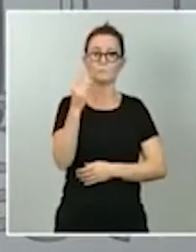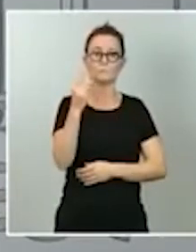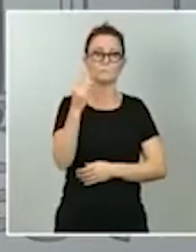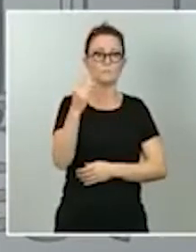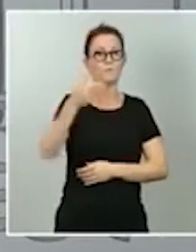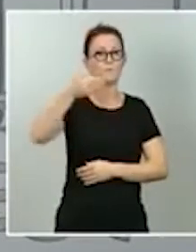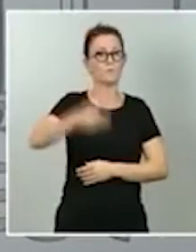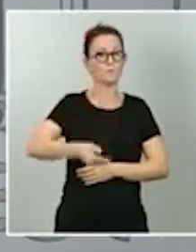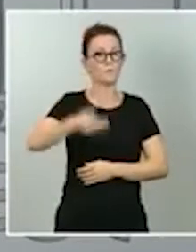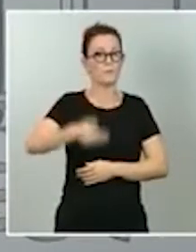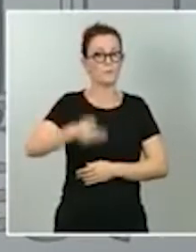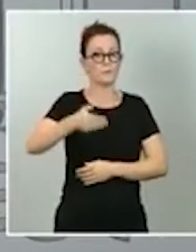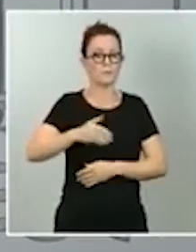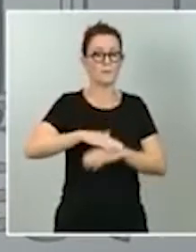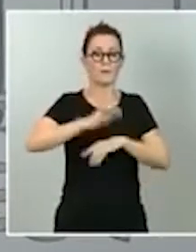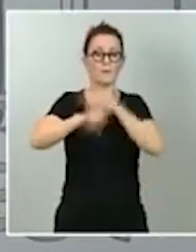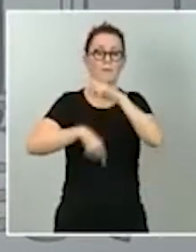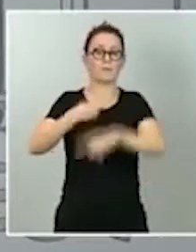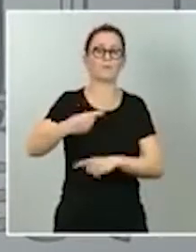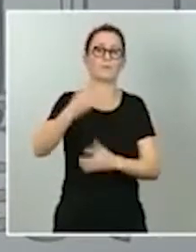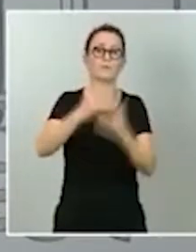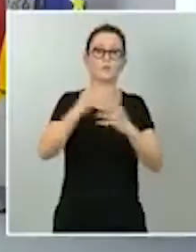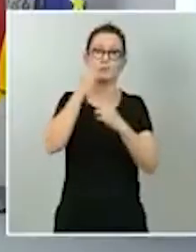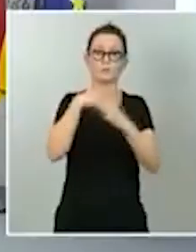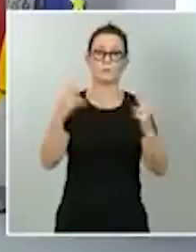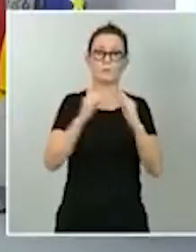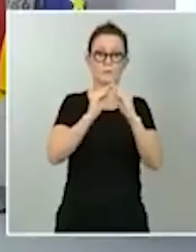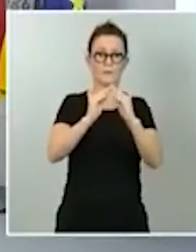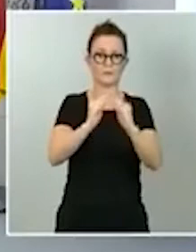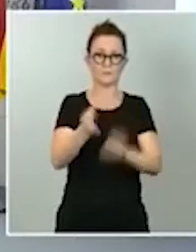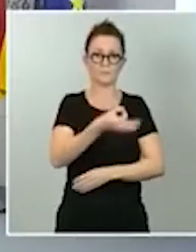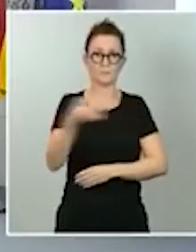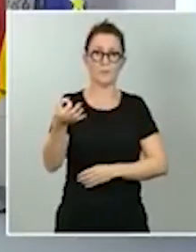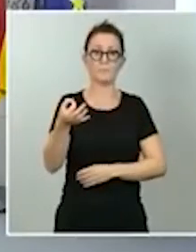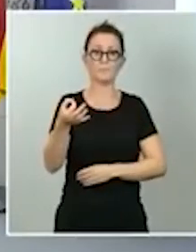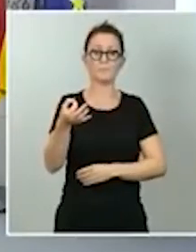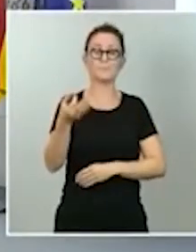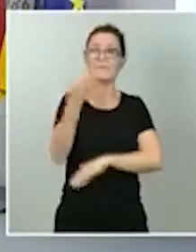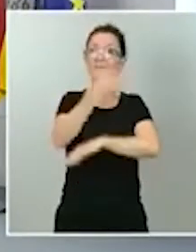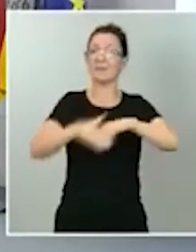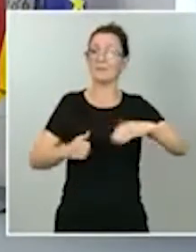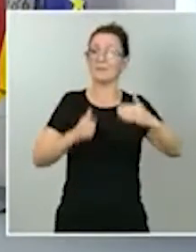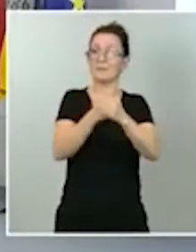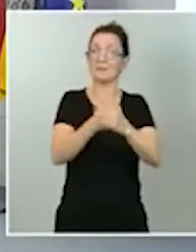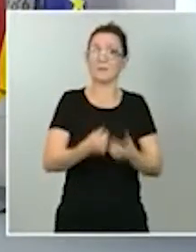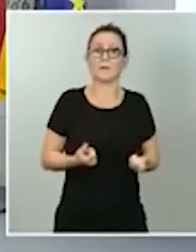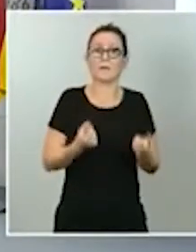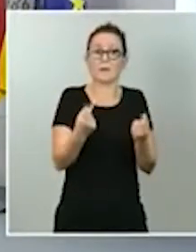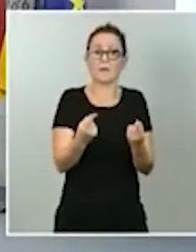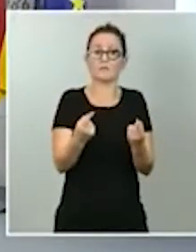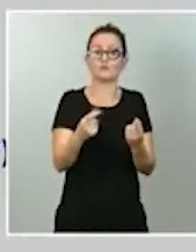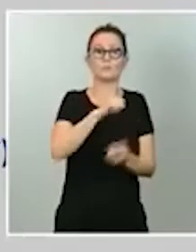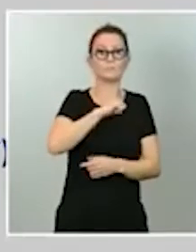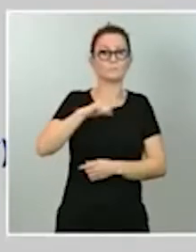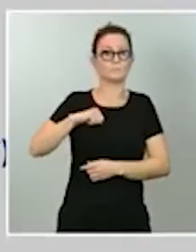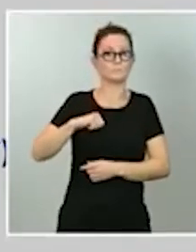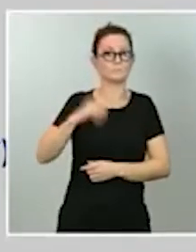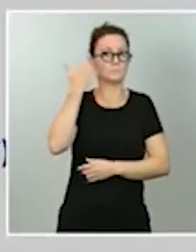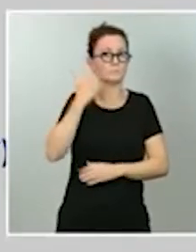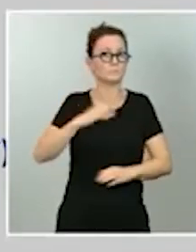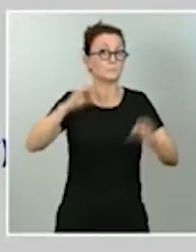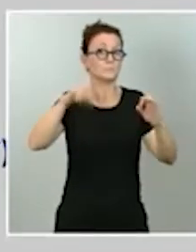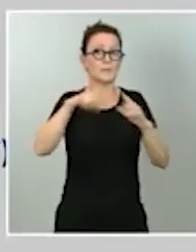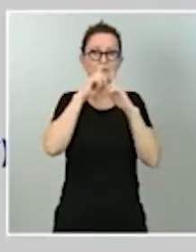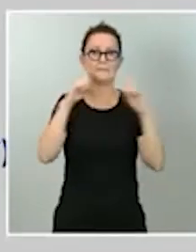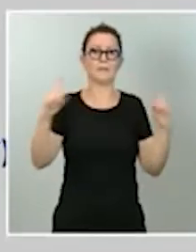la elaboración de nuestras cuentas públicas este límite de gasto es particular e inédito durante este año y yo quiero